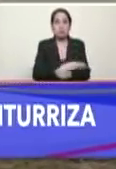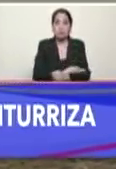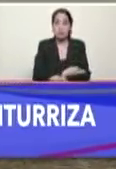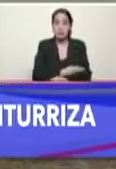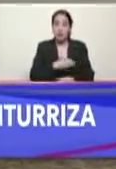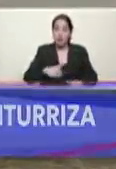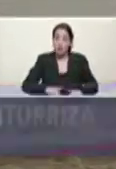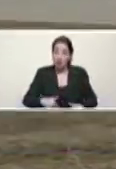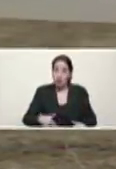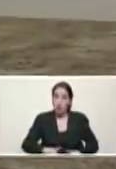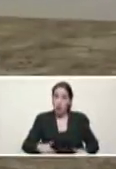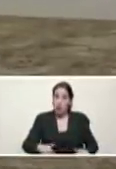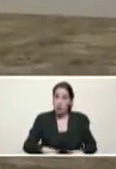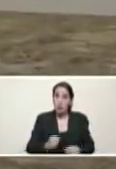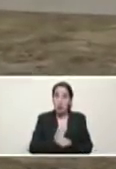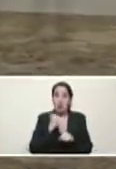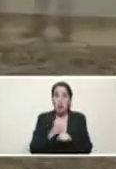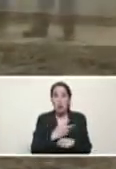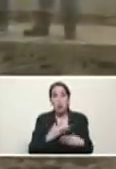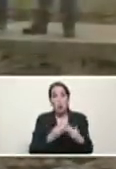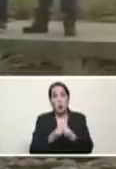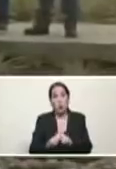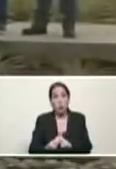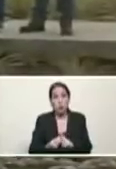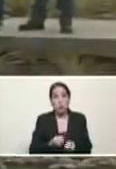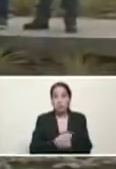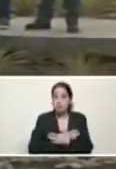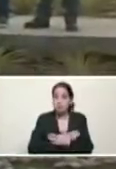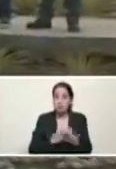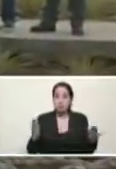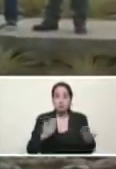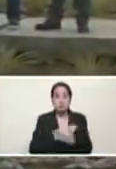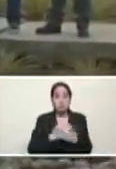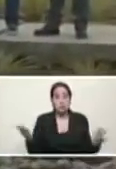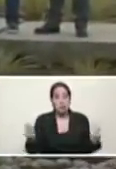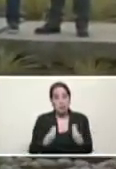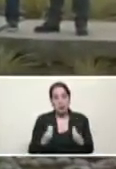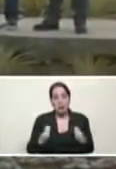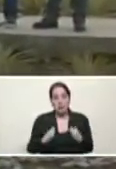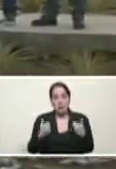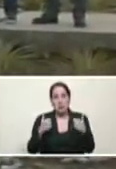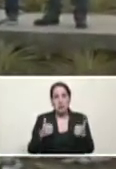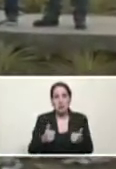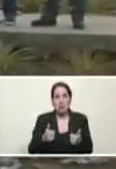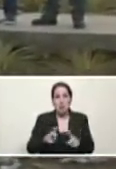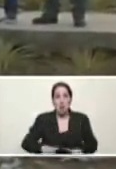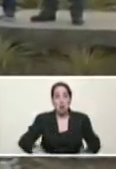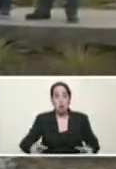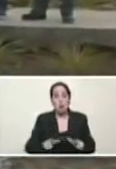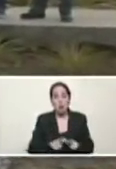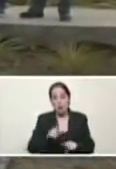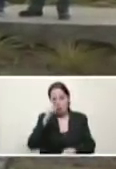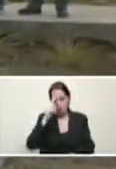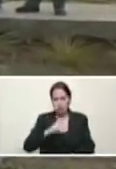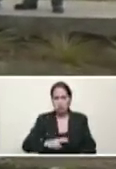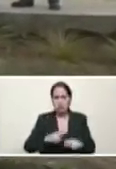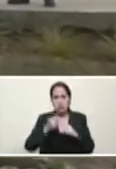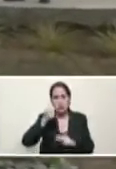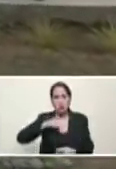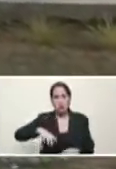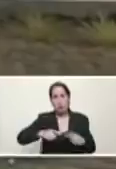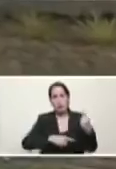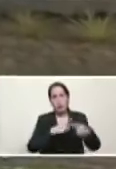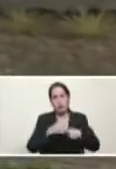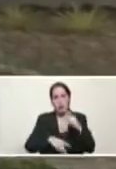esfuerzo conjunto para seguir dándole más espacio, más vida, más calidad de vida y más dignidad a nuestro pueblo todos los días en